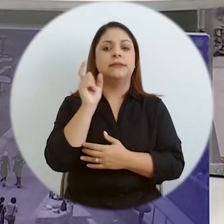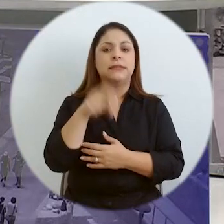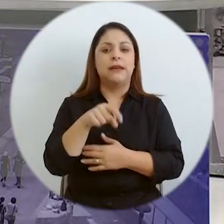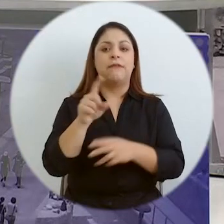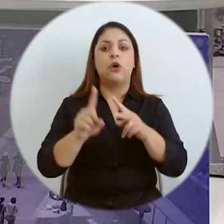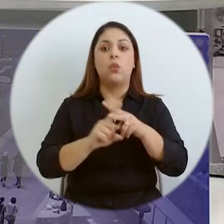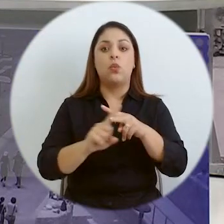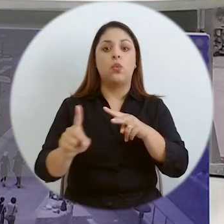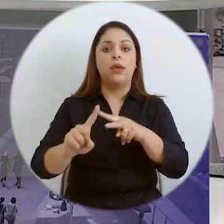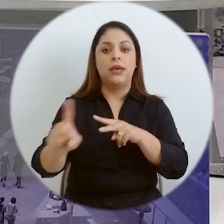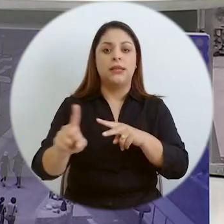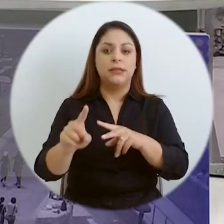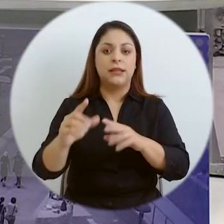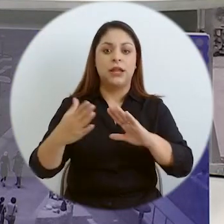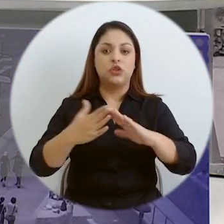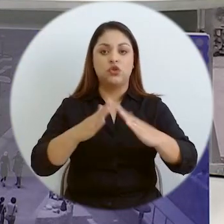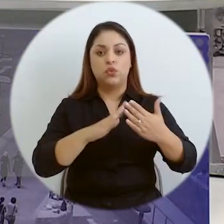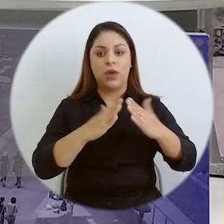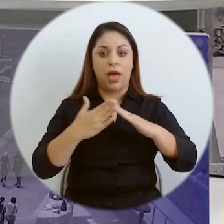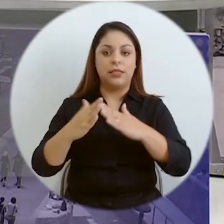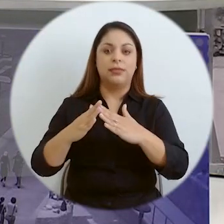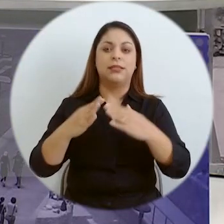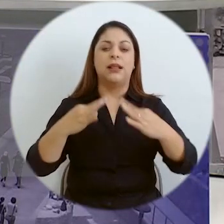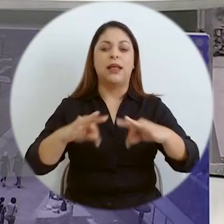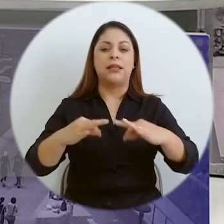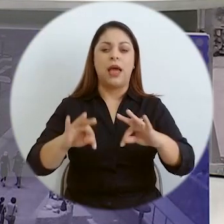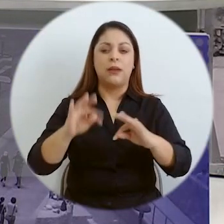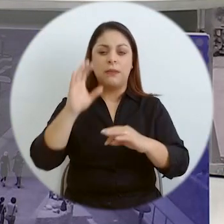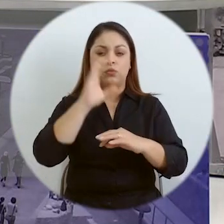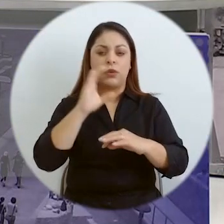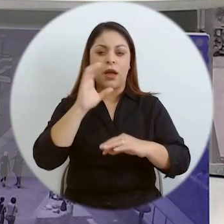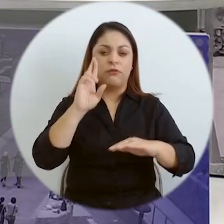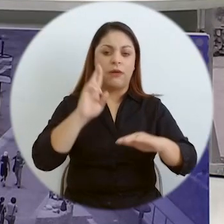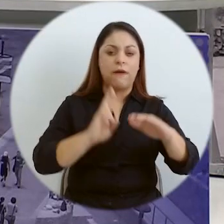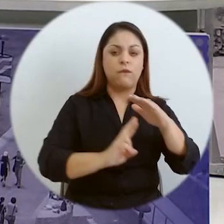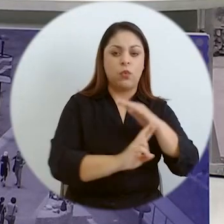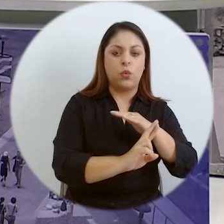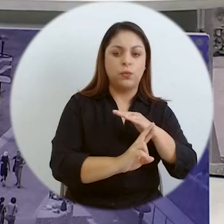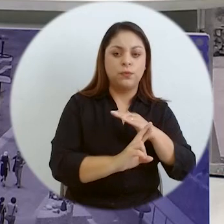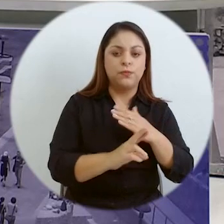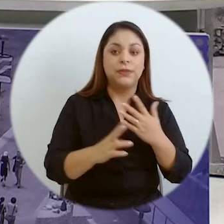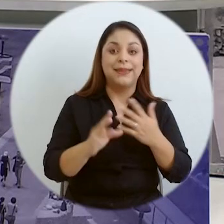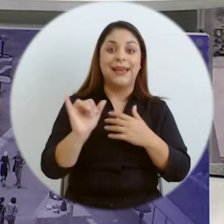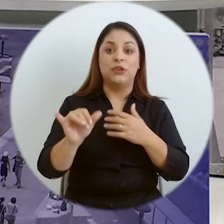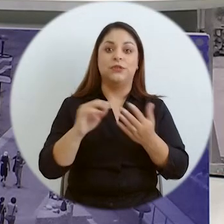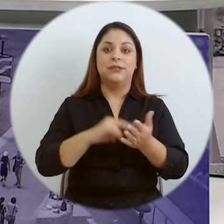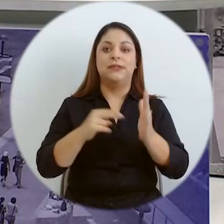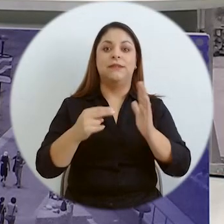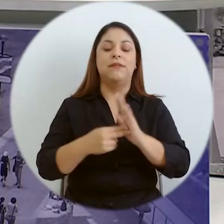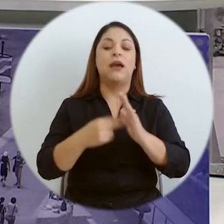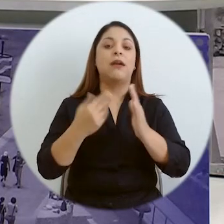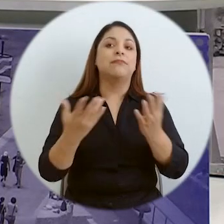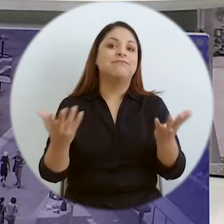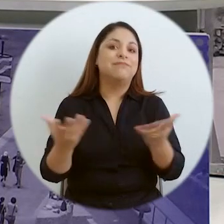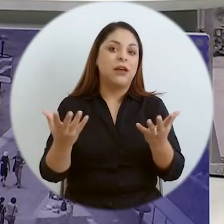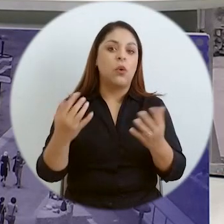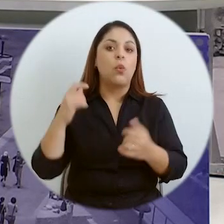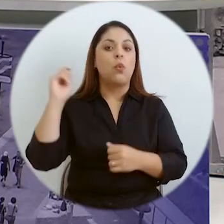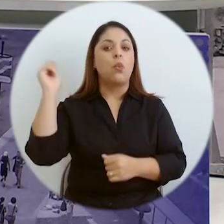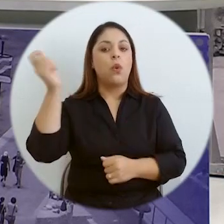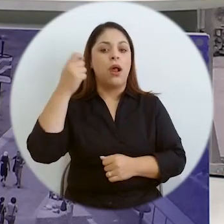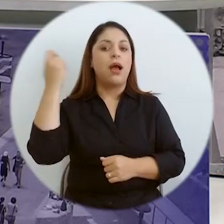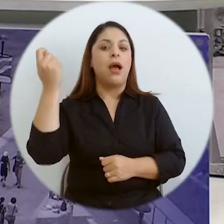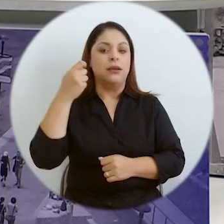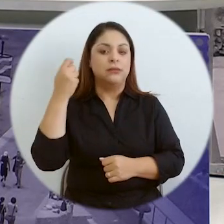un refugio ahí lejos de la peste. Y eso hace que una vez más Guanacaste recobre